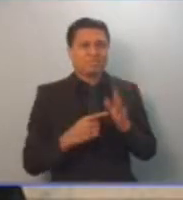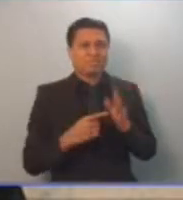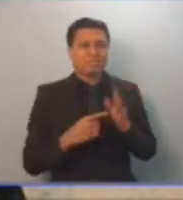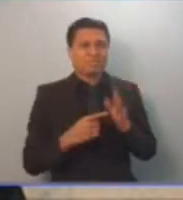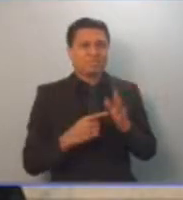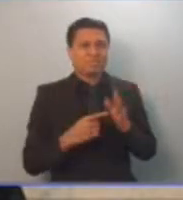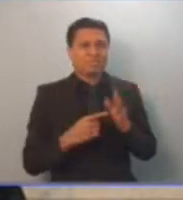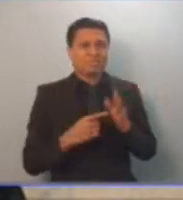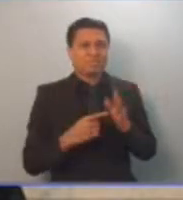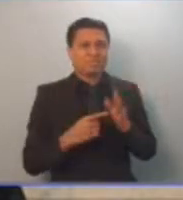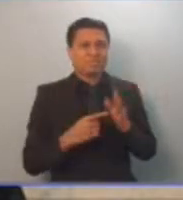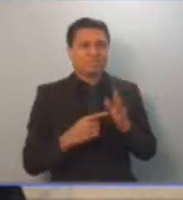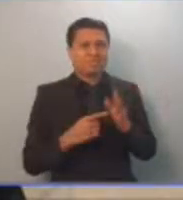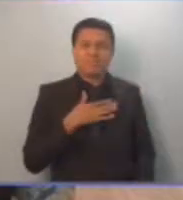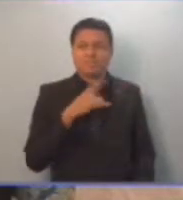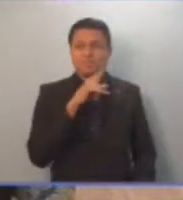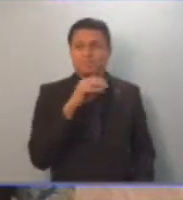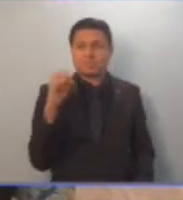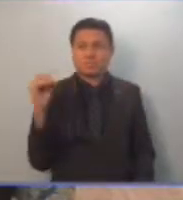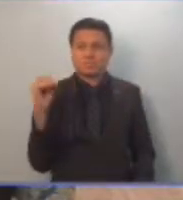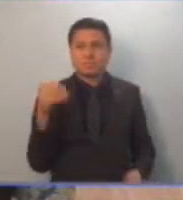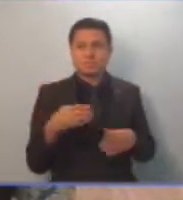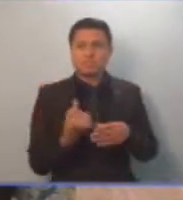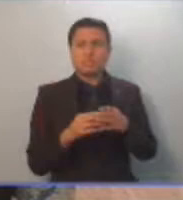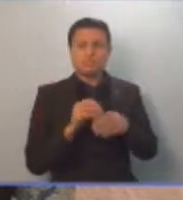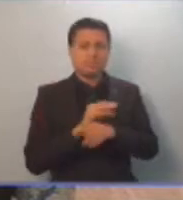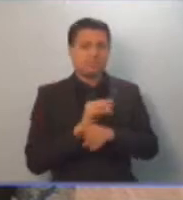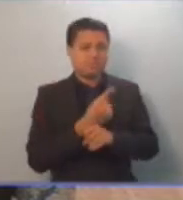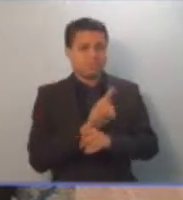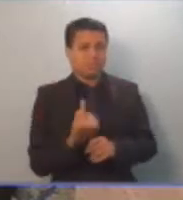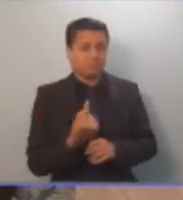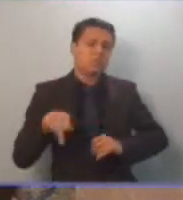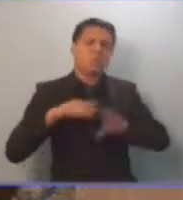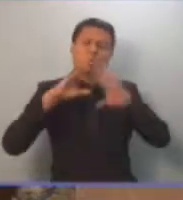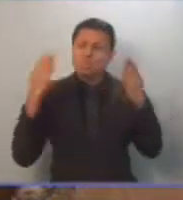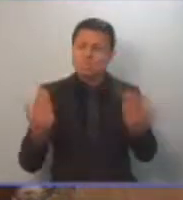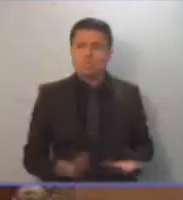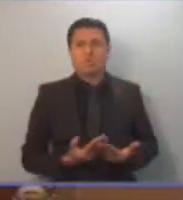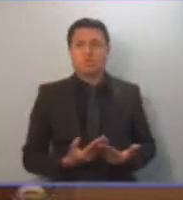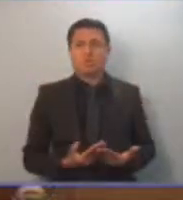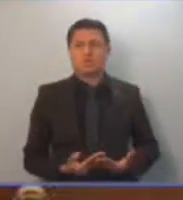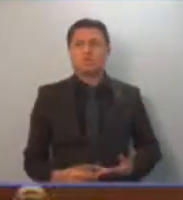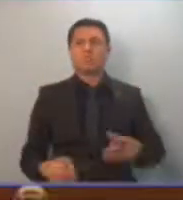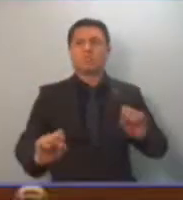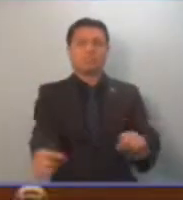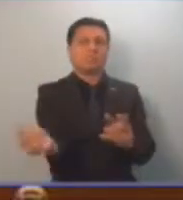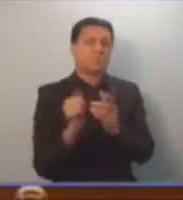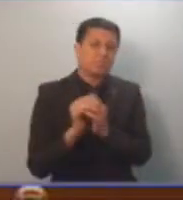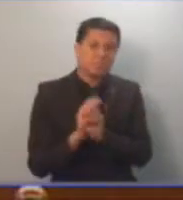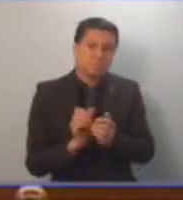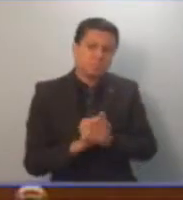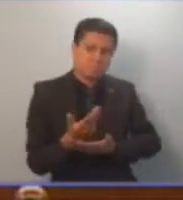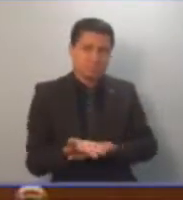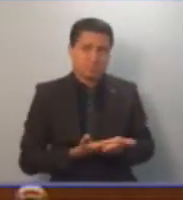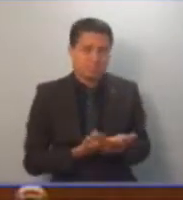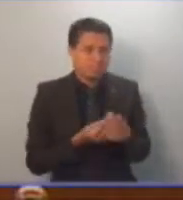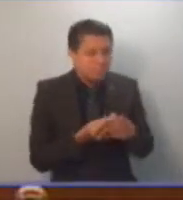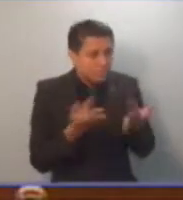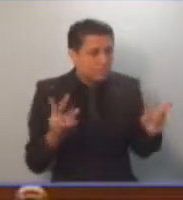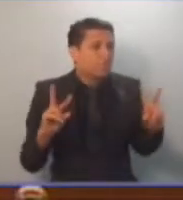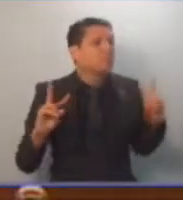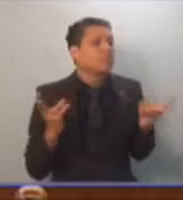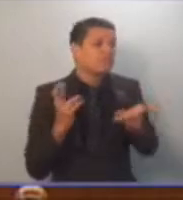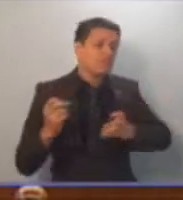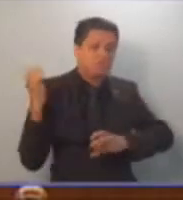ya que solo existen 100 consejeros personales en todo el mundo para resolver y decidir sobre